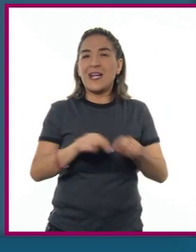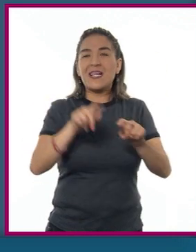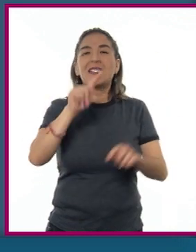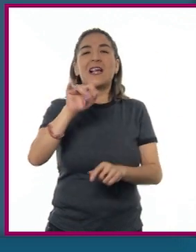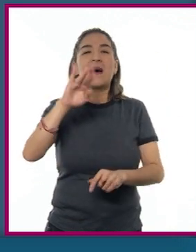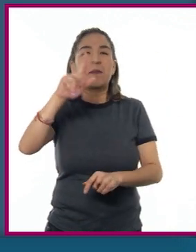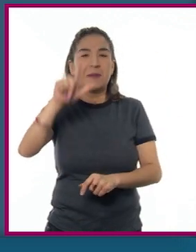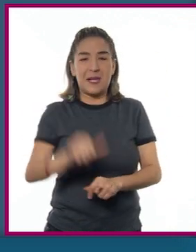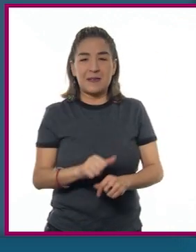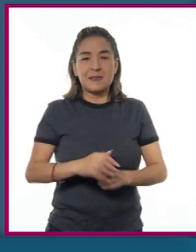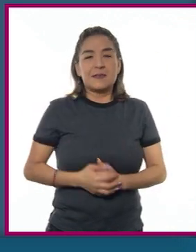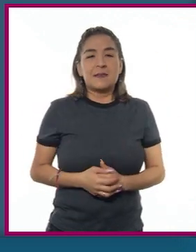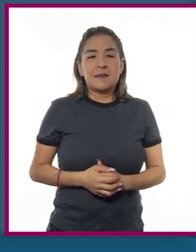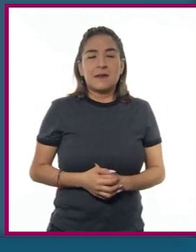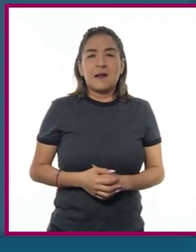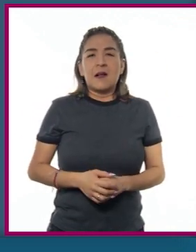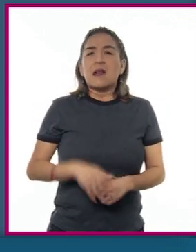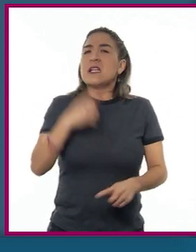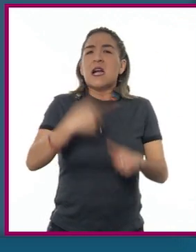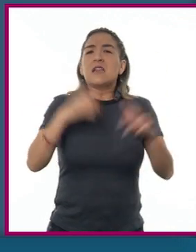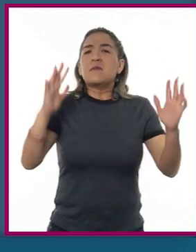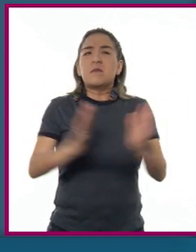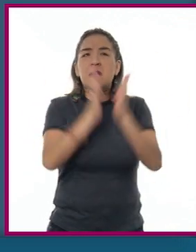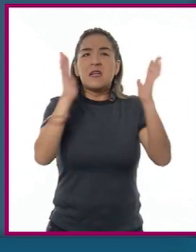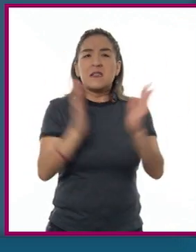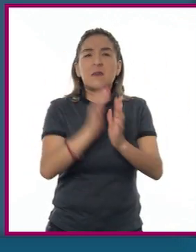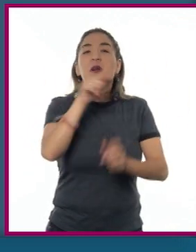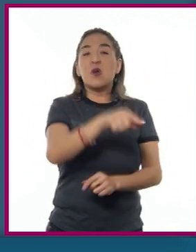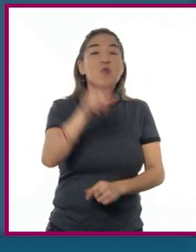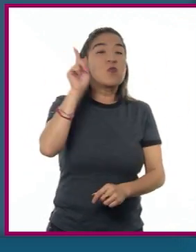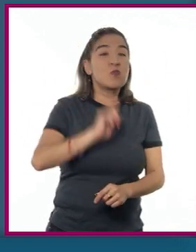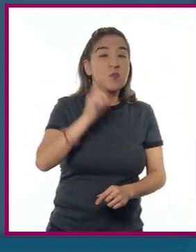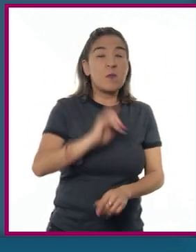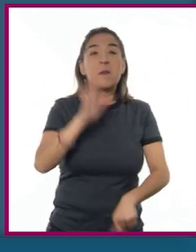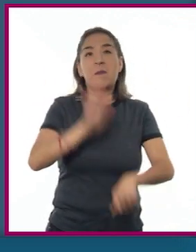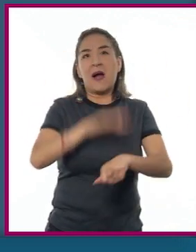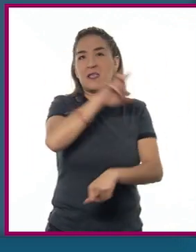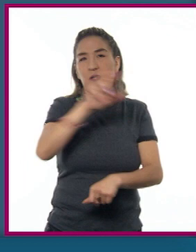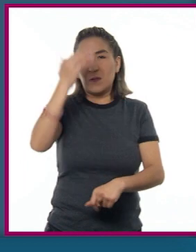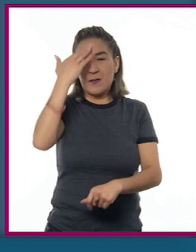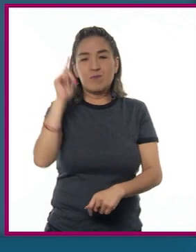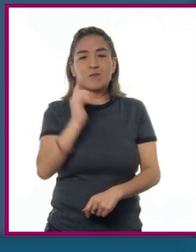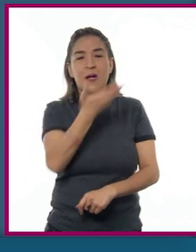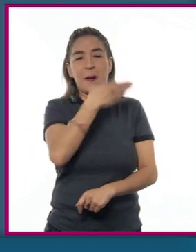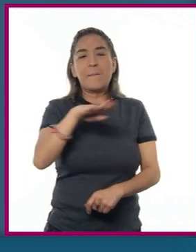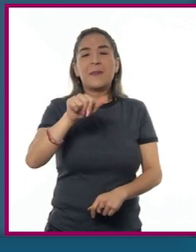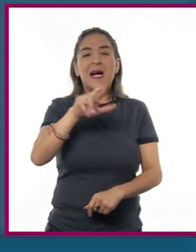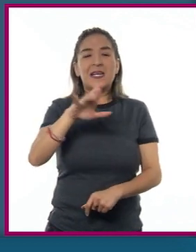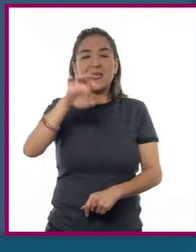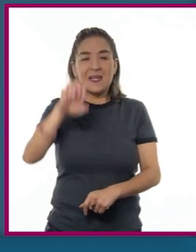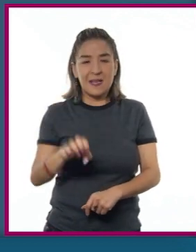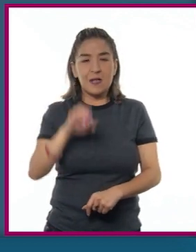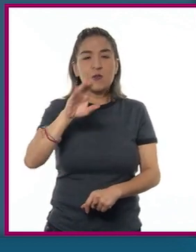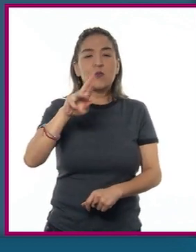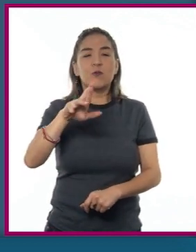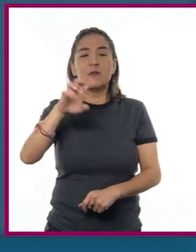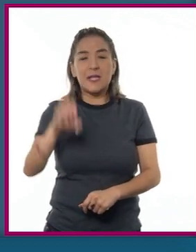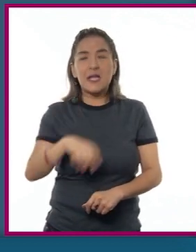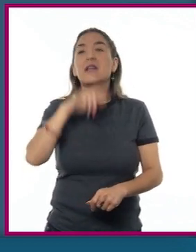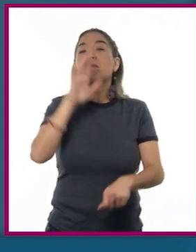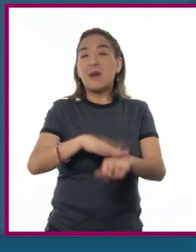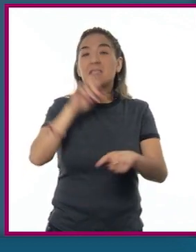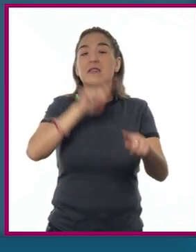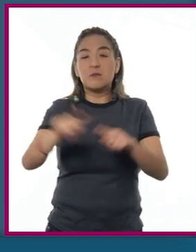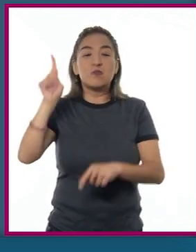desarrollo de la tabla periódica han participado desde mujeres reconocidas como Marie Curie hasta mujeres cuya aportación a la